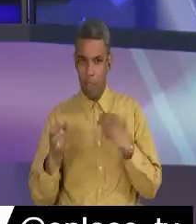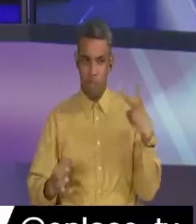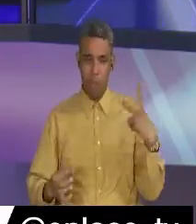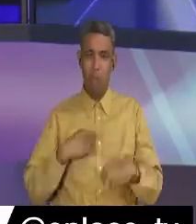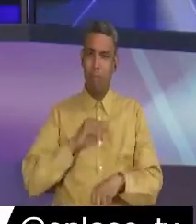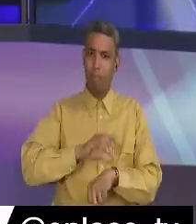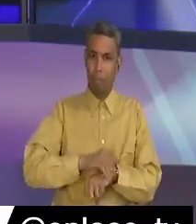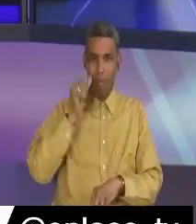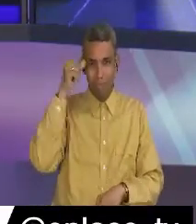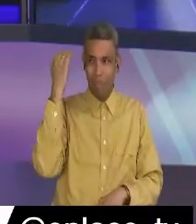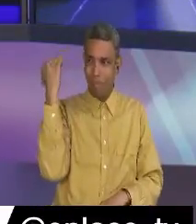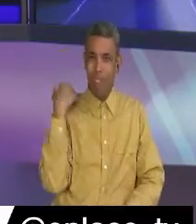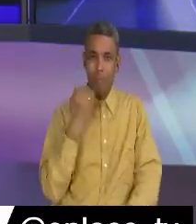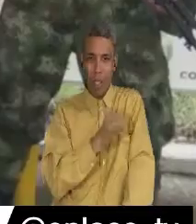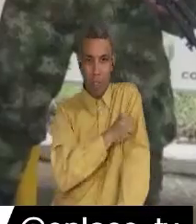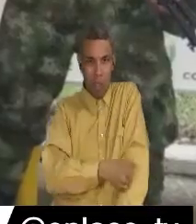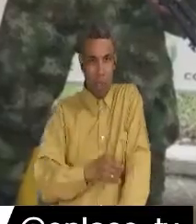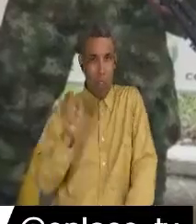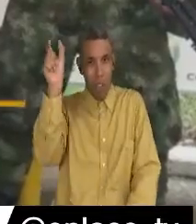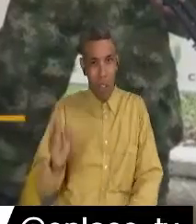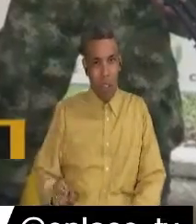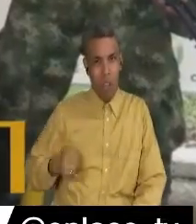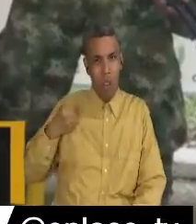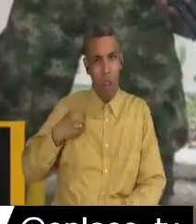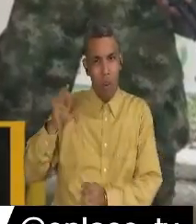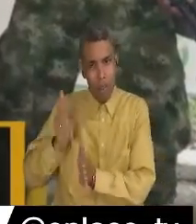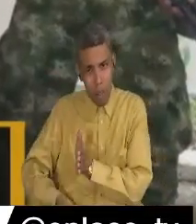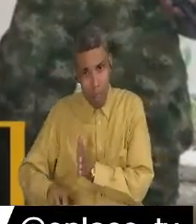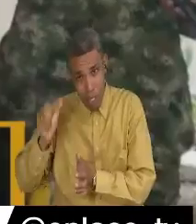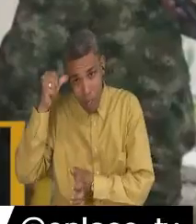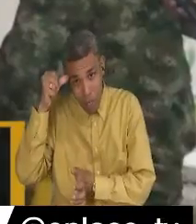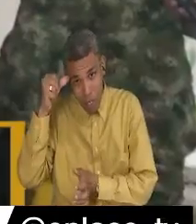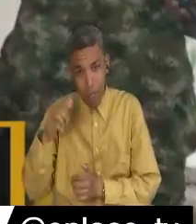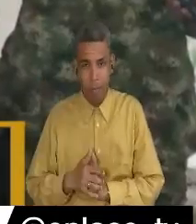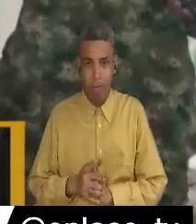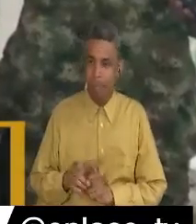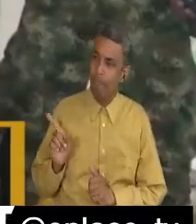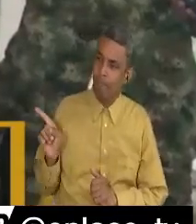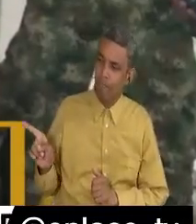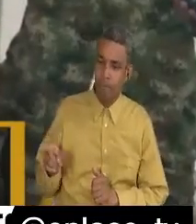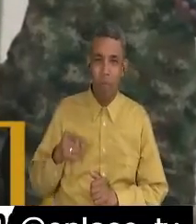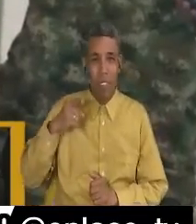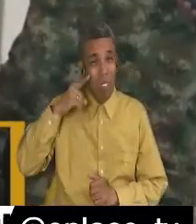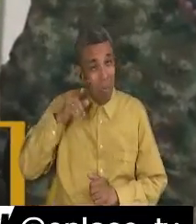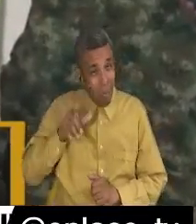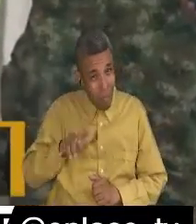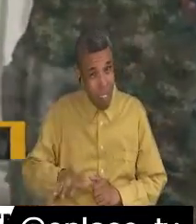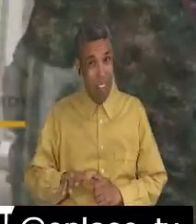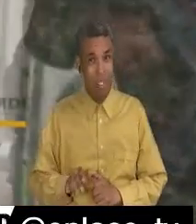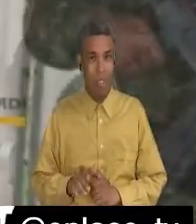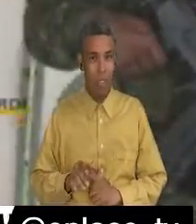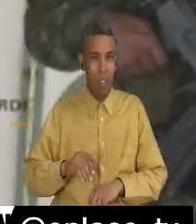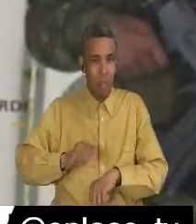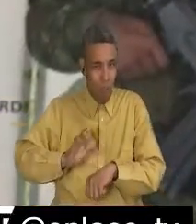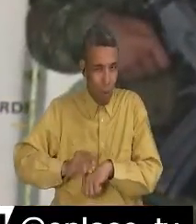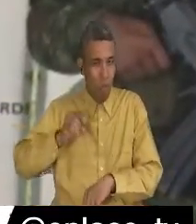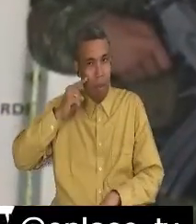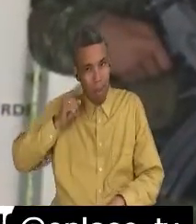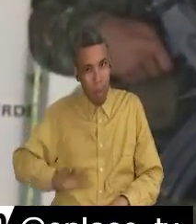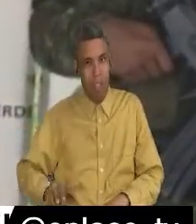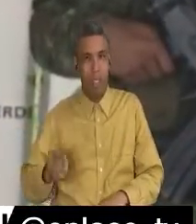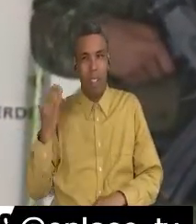últimas semanas en Yondó. Los hombres que aparecen en esta fotografía estarían, según las autoridades, involucrados en los últimos